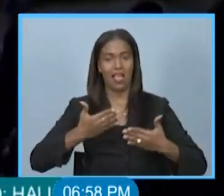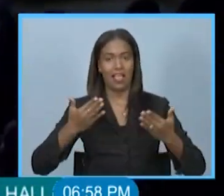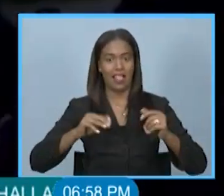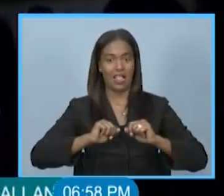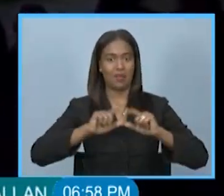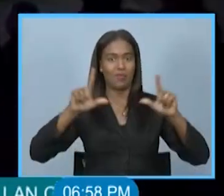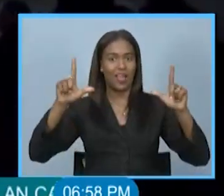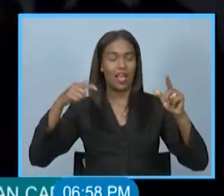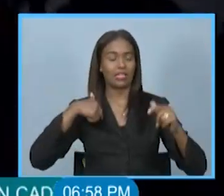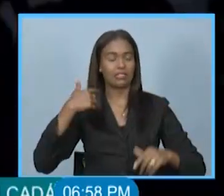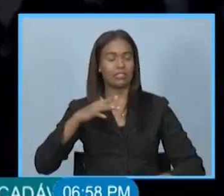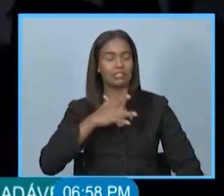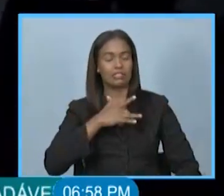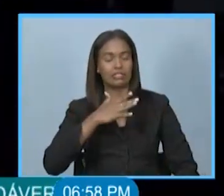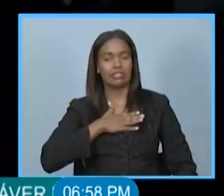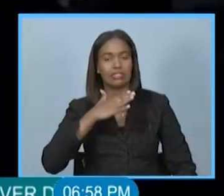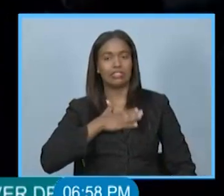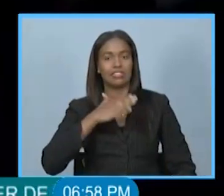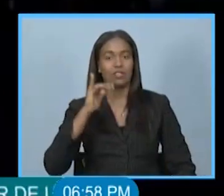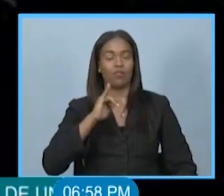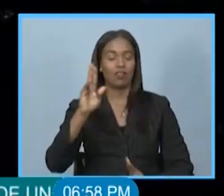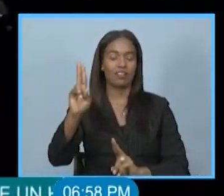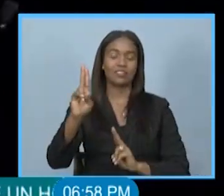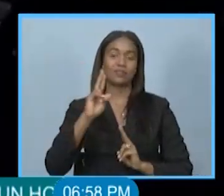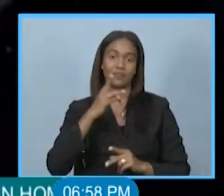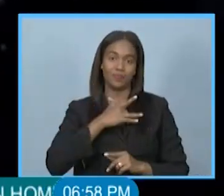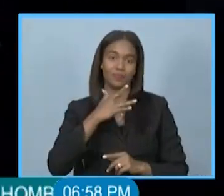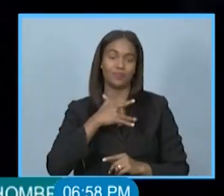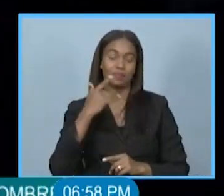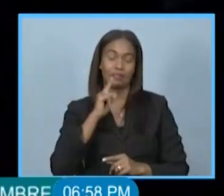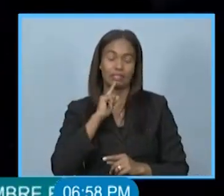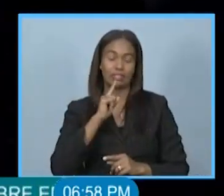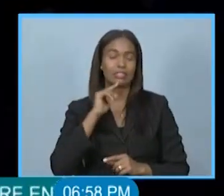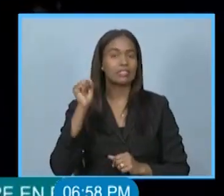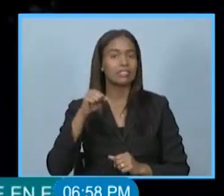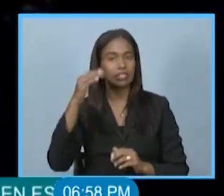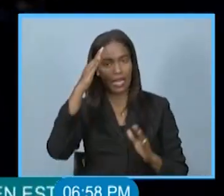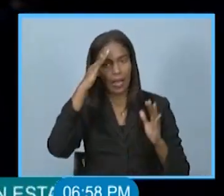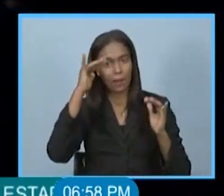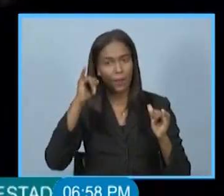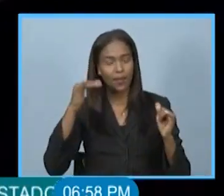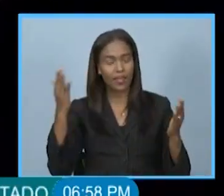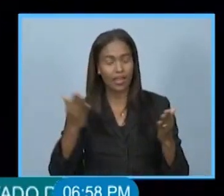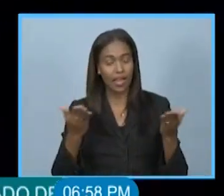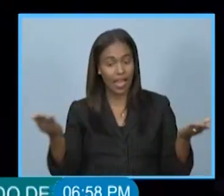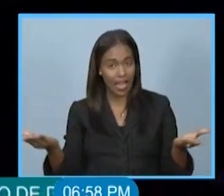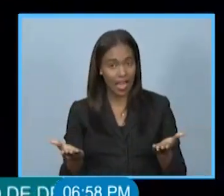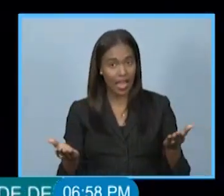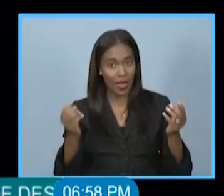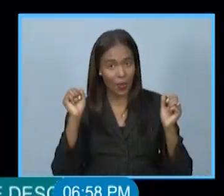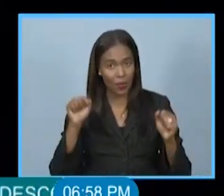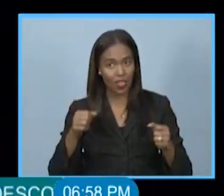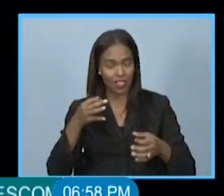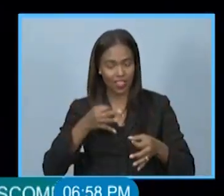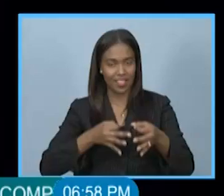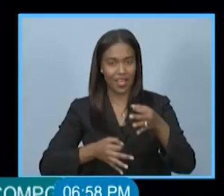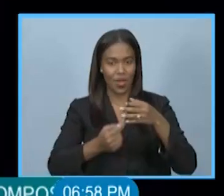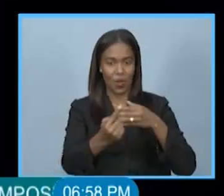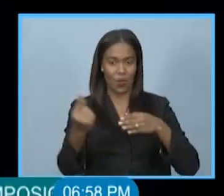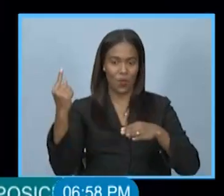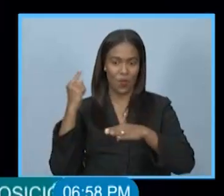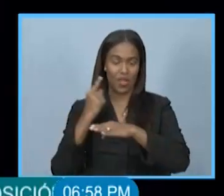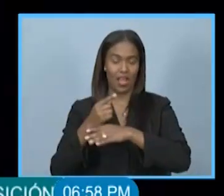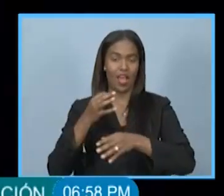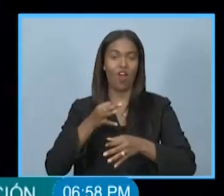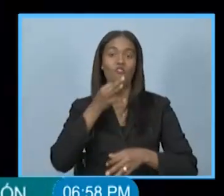el telefonter yo contentísima Y honrada de verdad que sí ojalá que pues aquí esté el relevo Verdad que sí